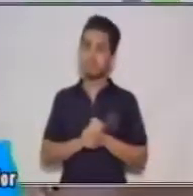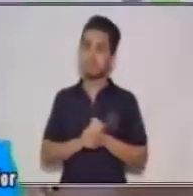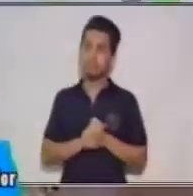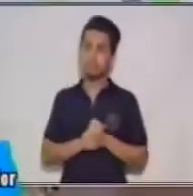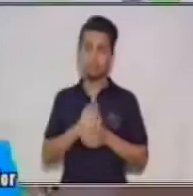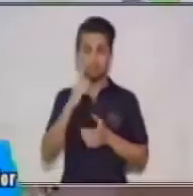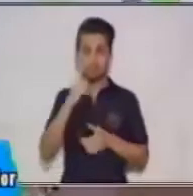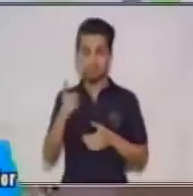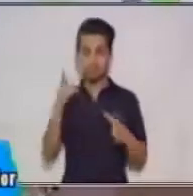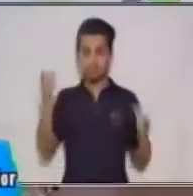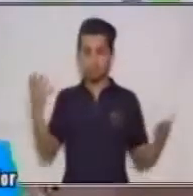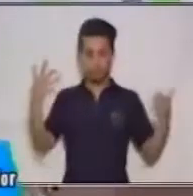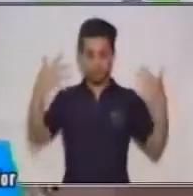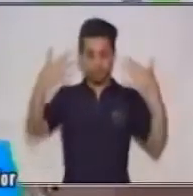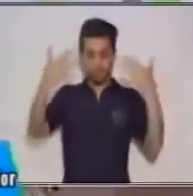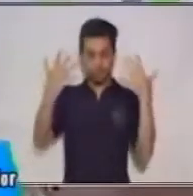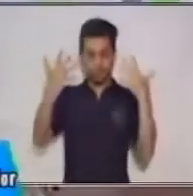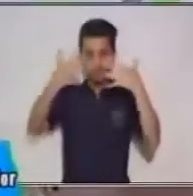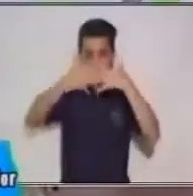que acabo de colocar acá